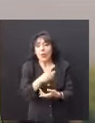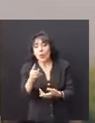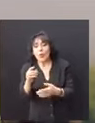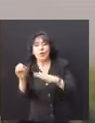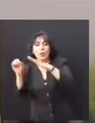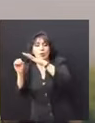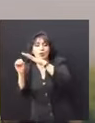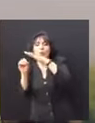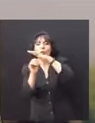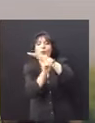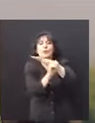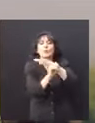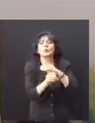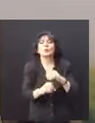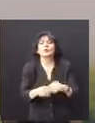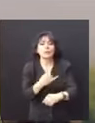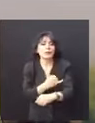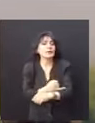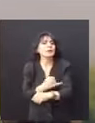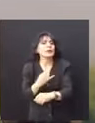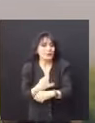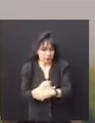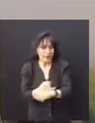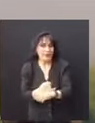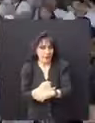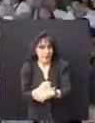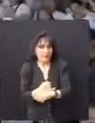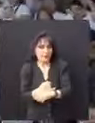de 1917.